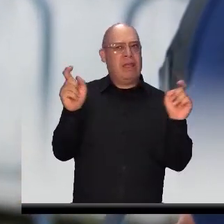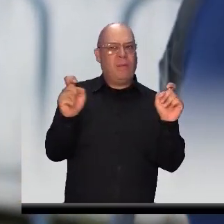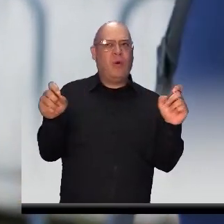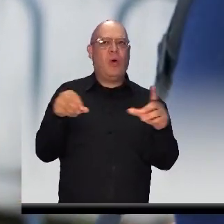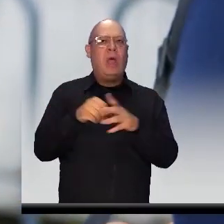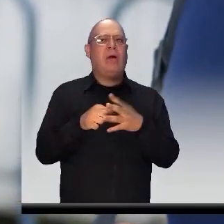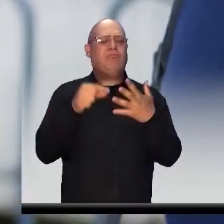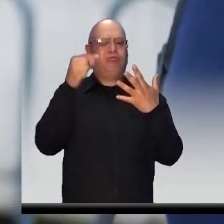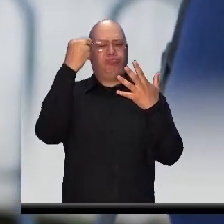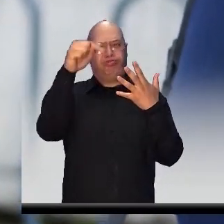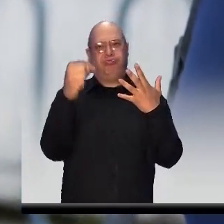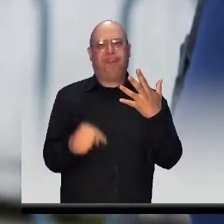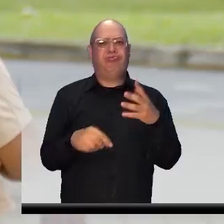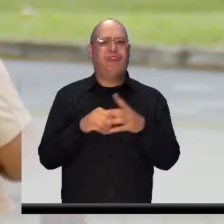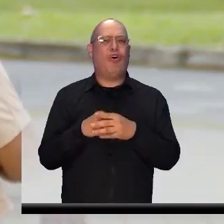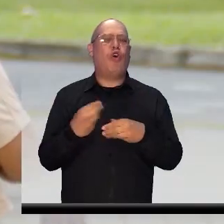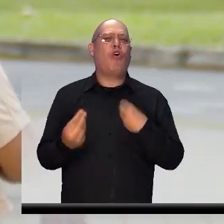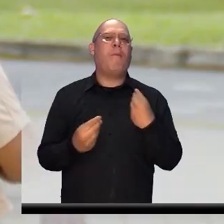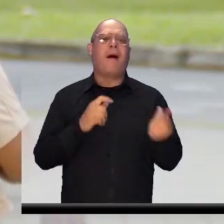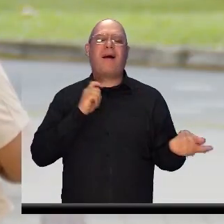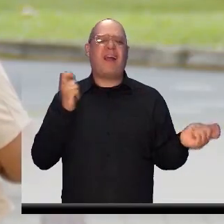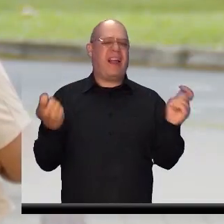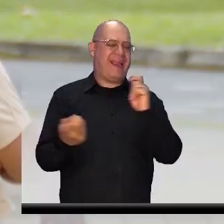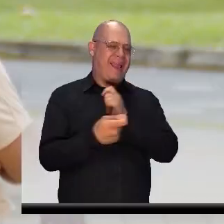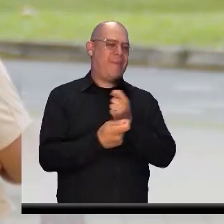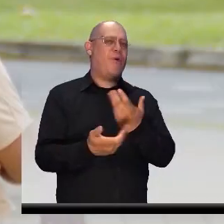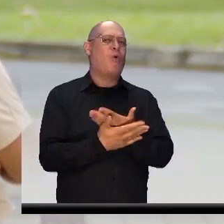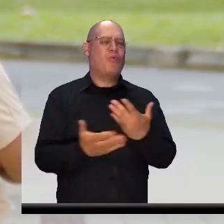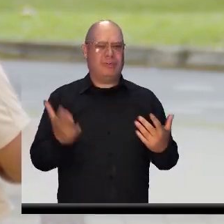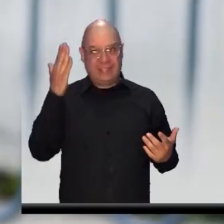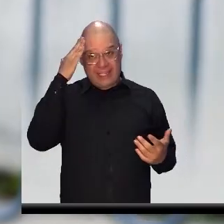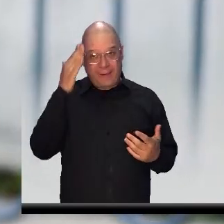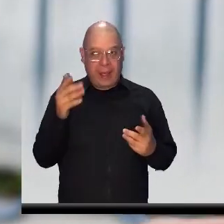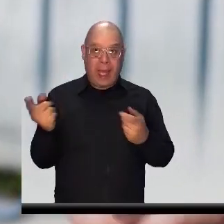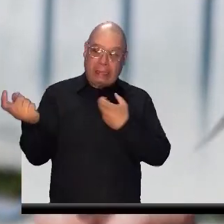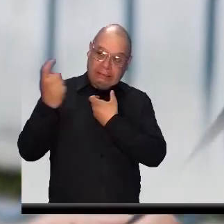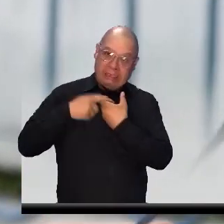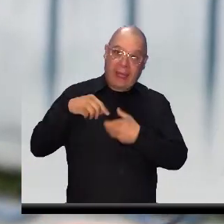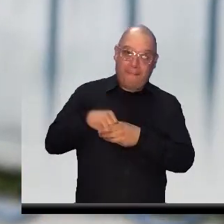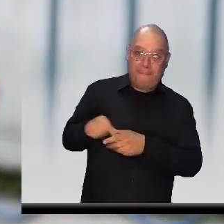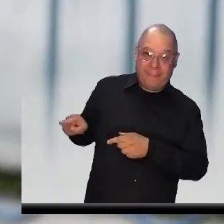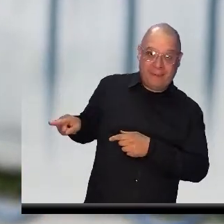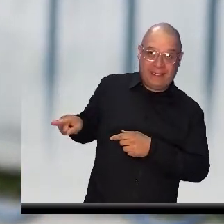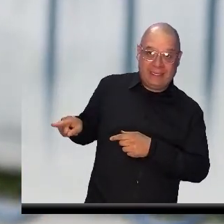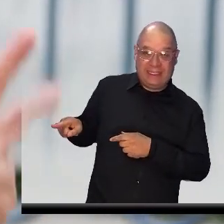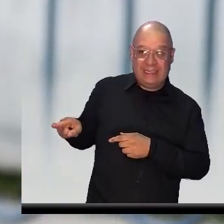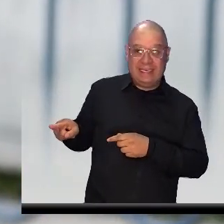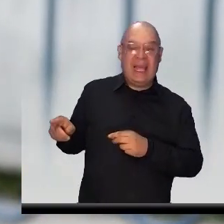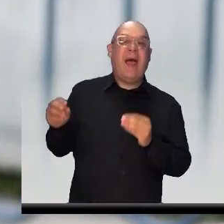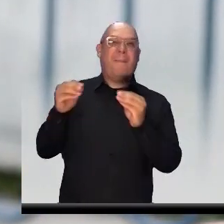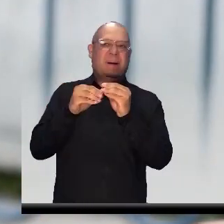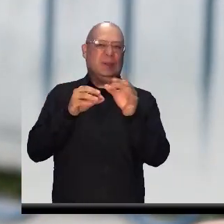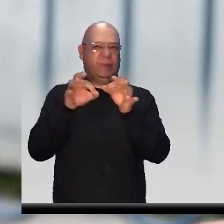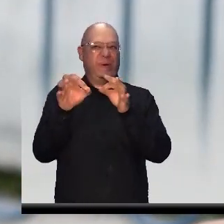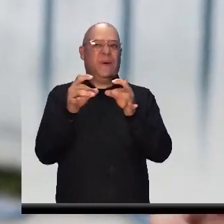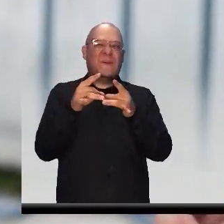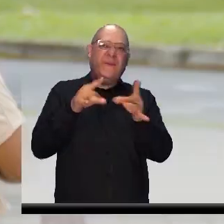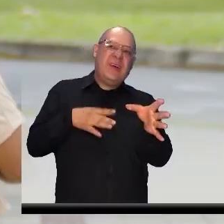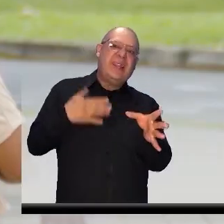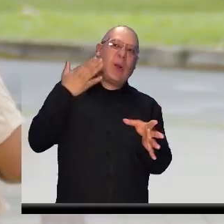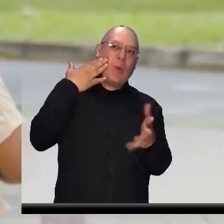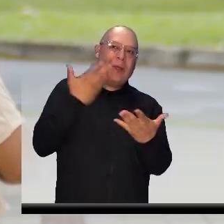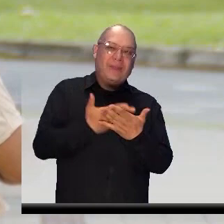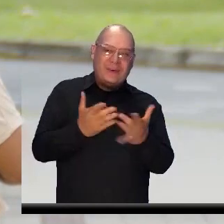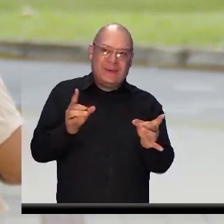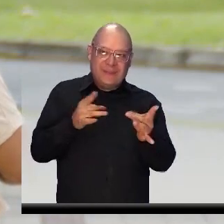mucho acerca de todo este cambio y ahí te vas a poder empapar, ¿listo? Entonces sígueme, que por ahí voy a estar dando el día y la fecha del podcast, ¿listo? Listo.